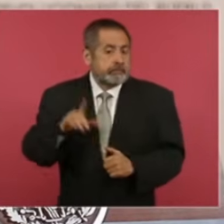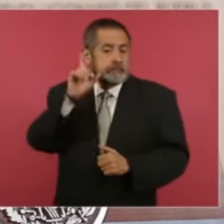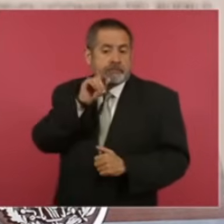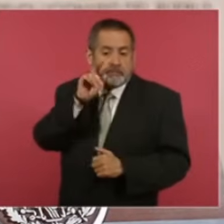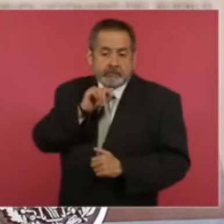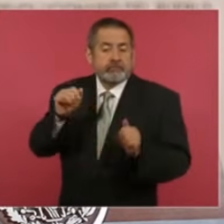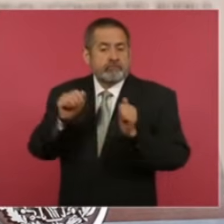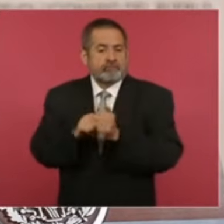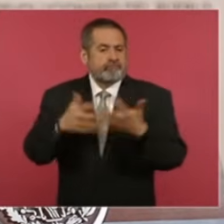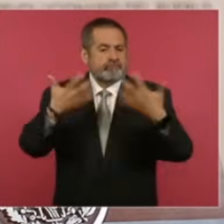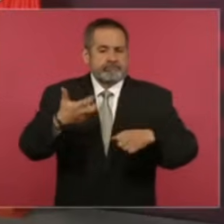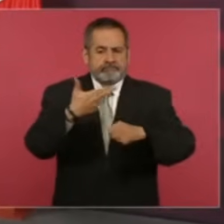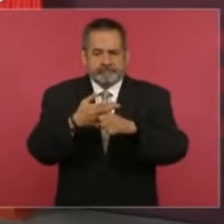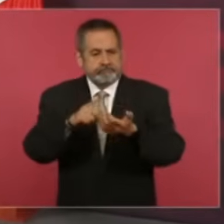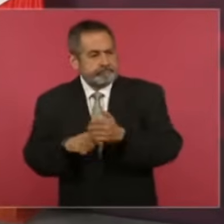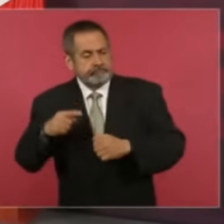con empresarios